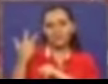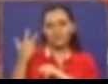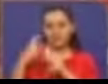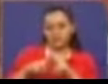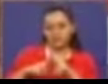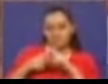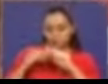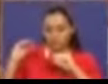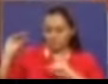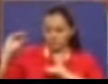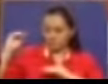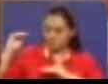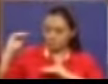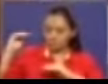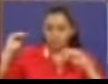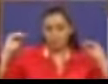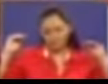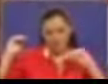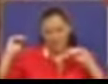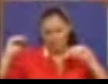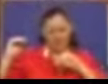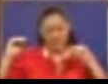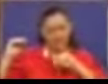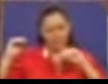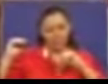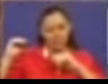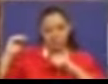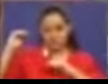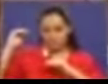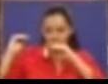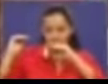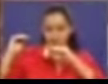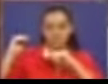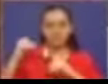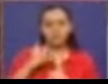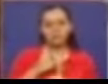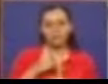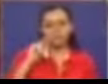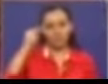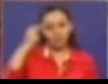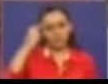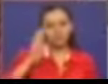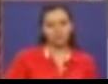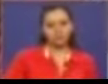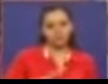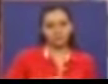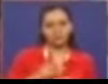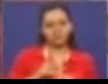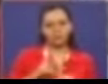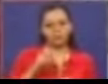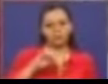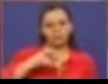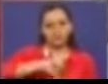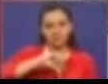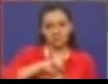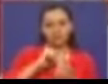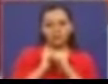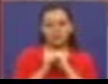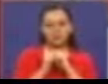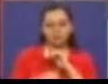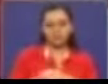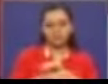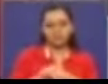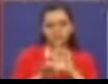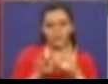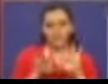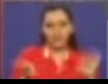presidente, con una inversión sumamente alta en nuestros deportistas. Tenemos 242. Con nuestro gobierno empezó el programa de alto rendimiento, con los centros de alto rendimiento y becas para